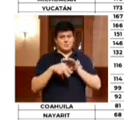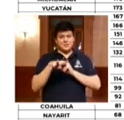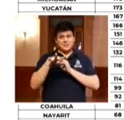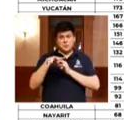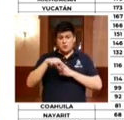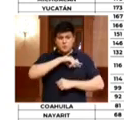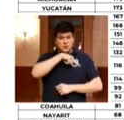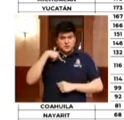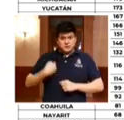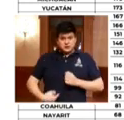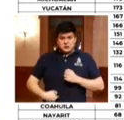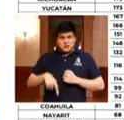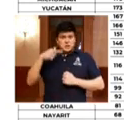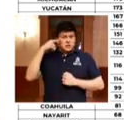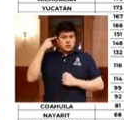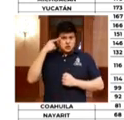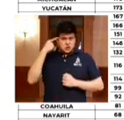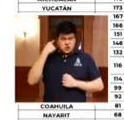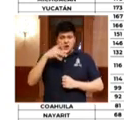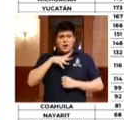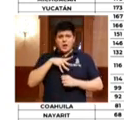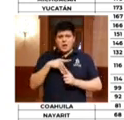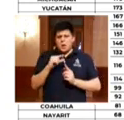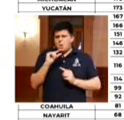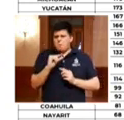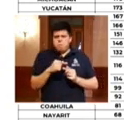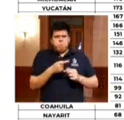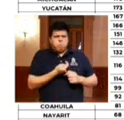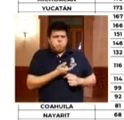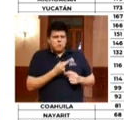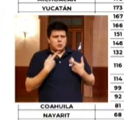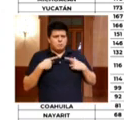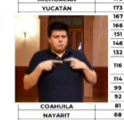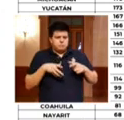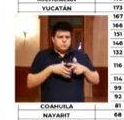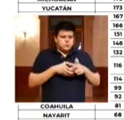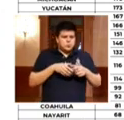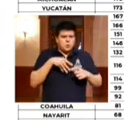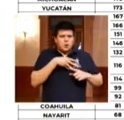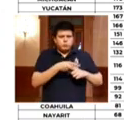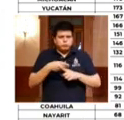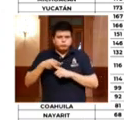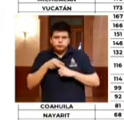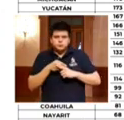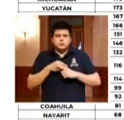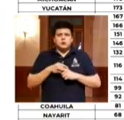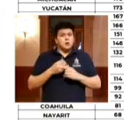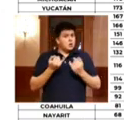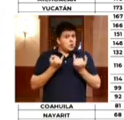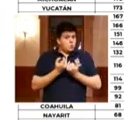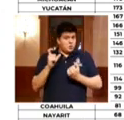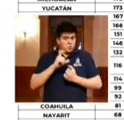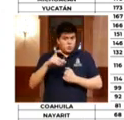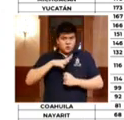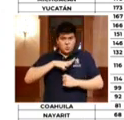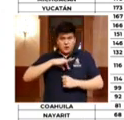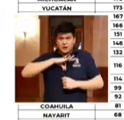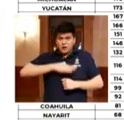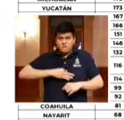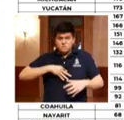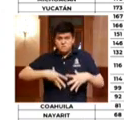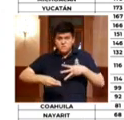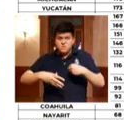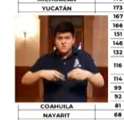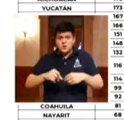tuvo menos de estos casos, siendo el epicentro de la epidemia. A partir de que esto se convierte en una pandemia y hay una